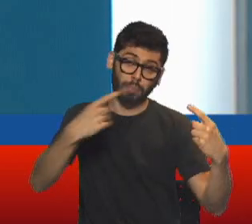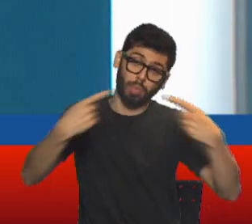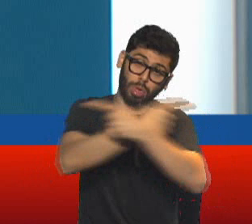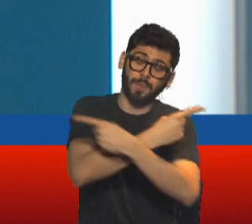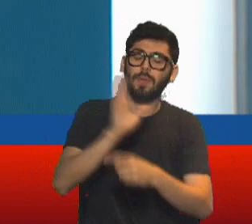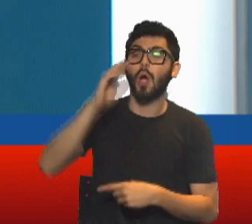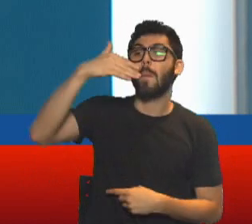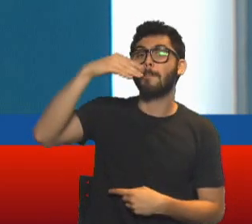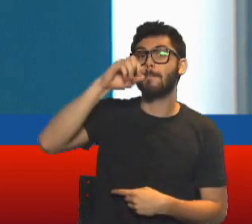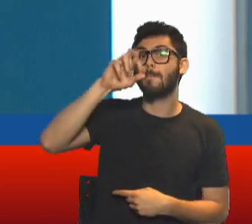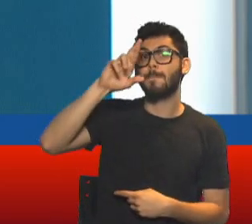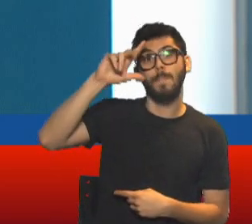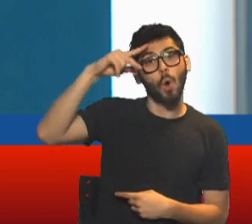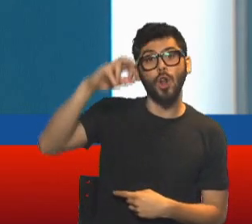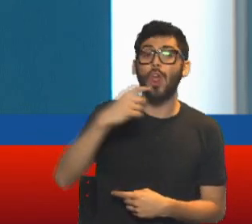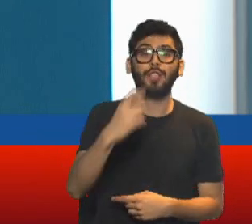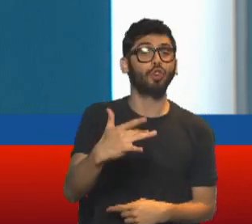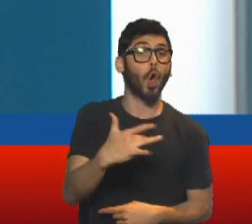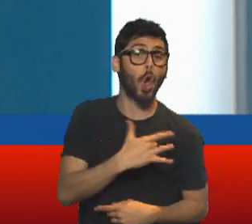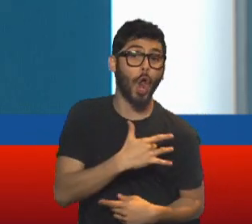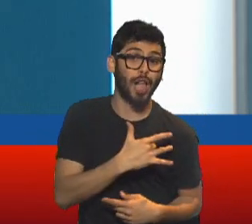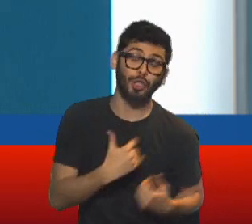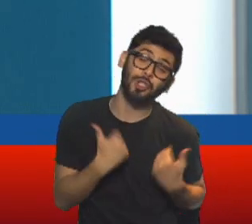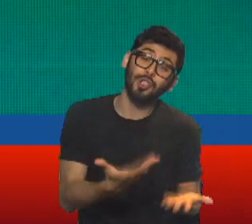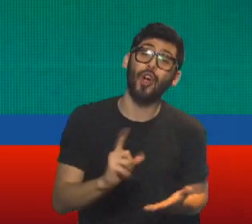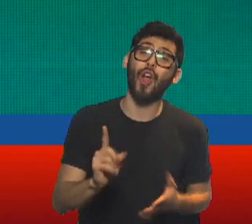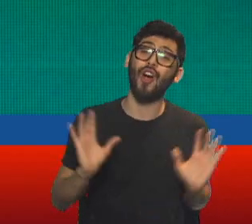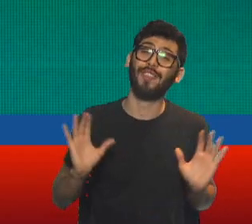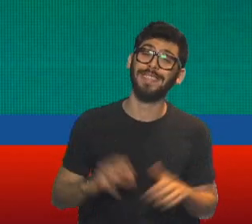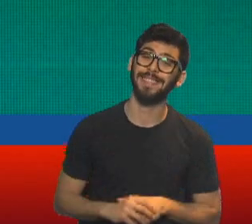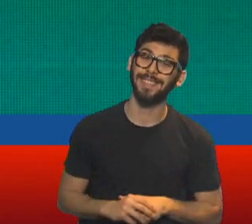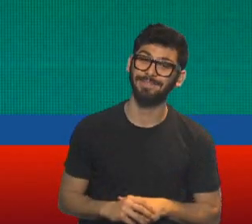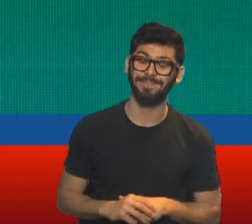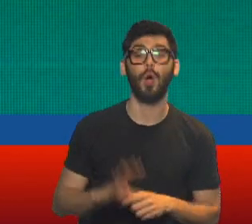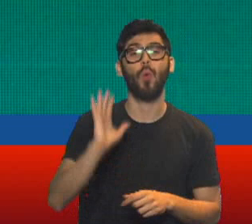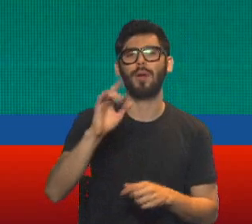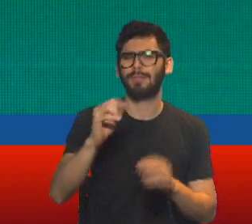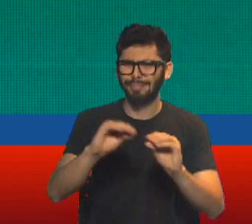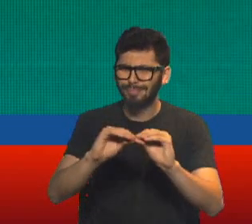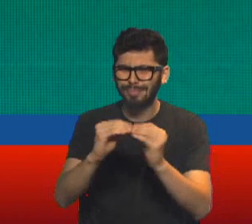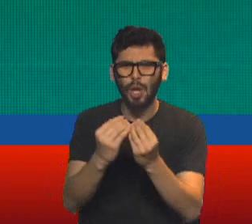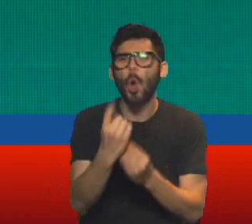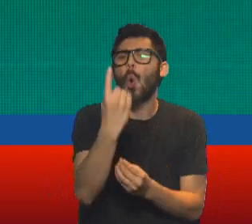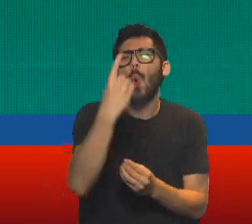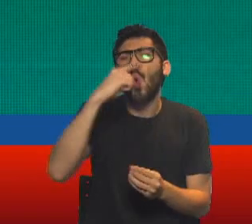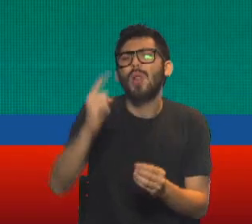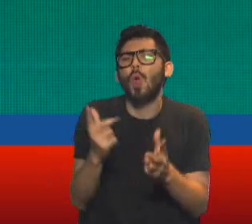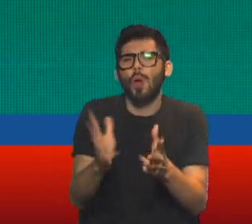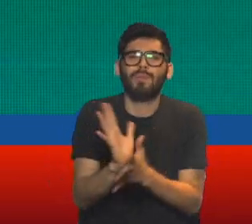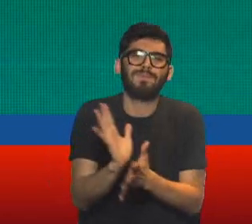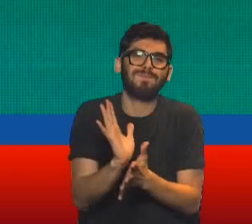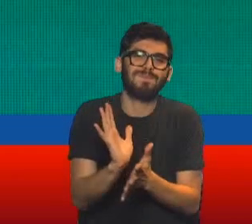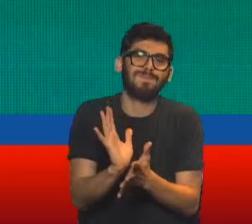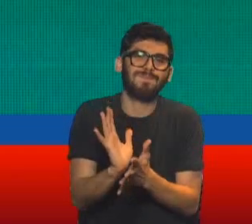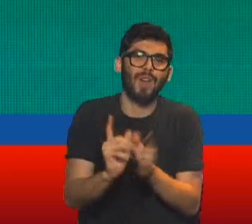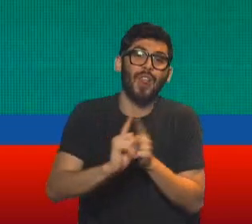yo no les hablé con el corazón. Estamos prácticamente cerrando. Voy a cerrar con una pregunta, voy a ser